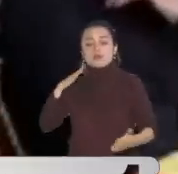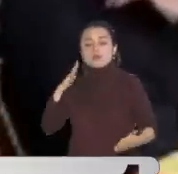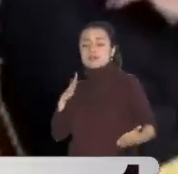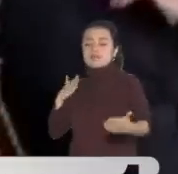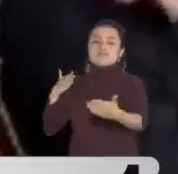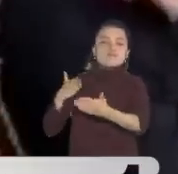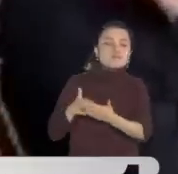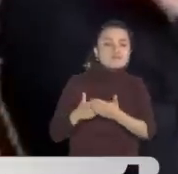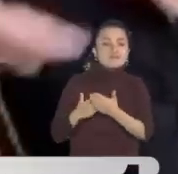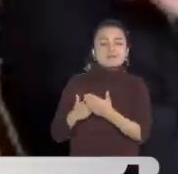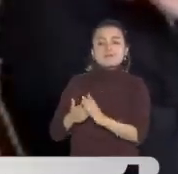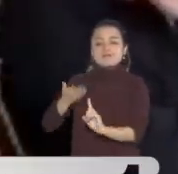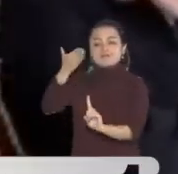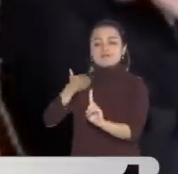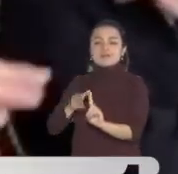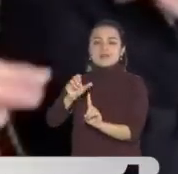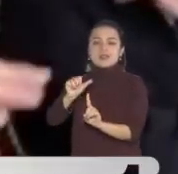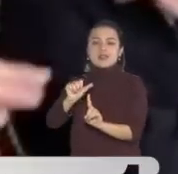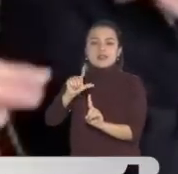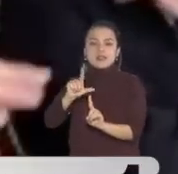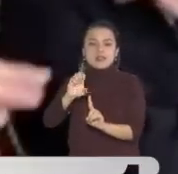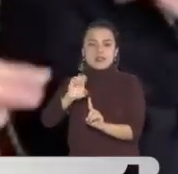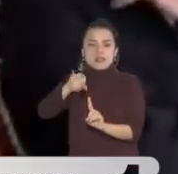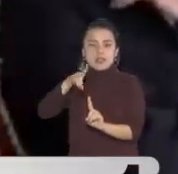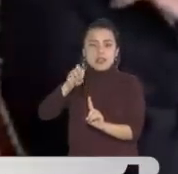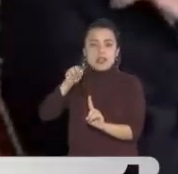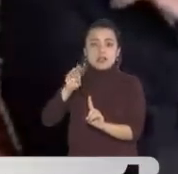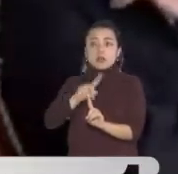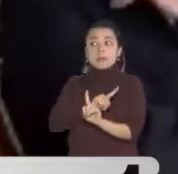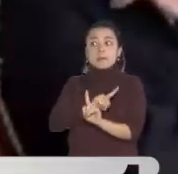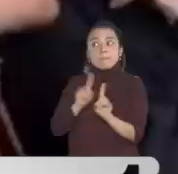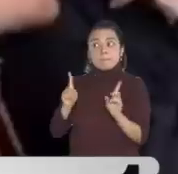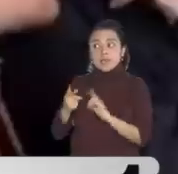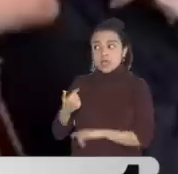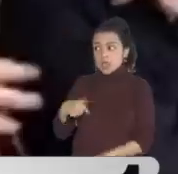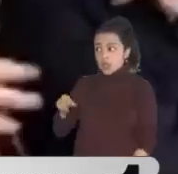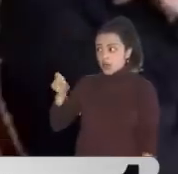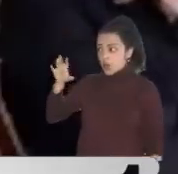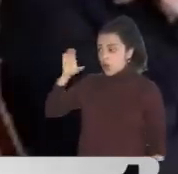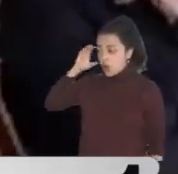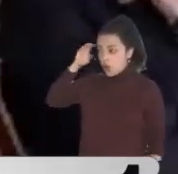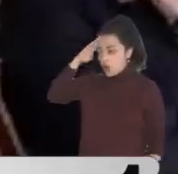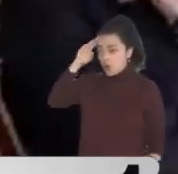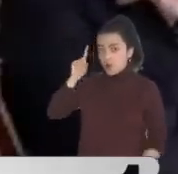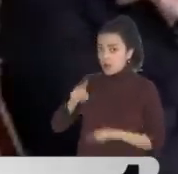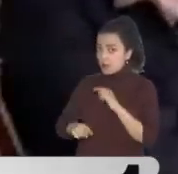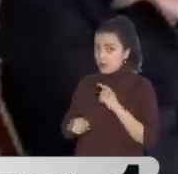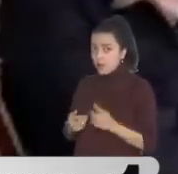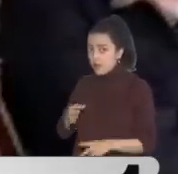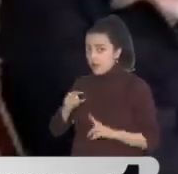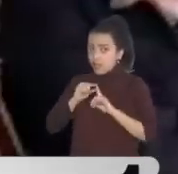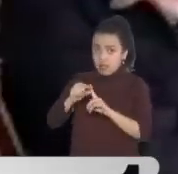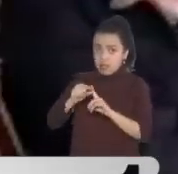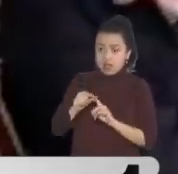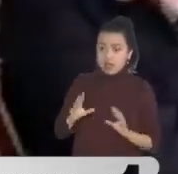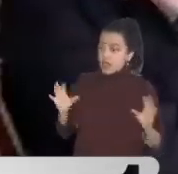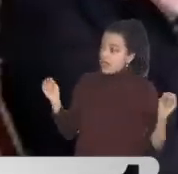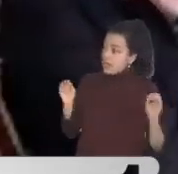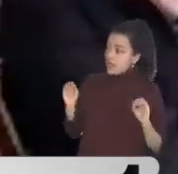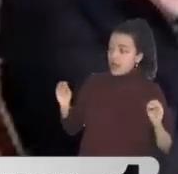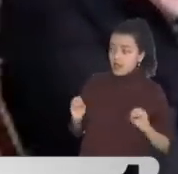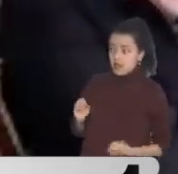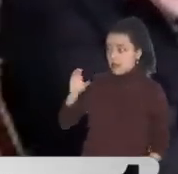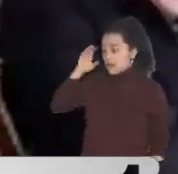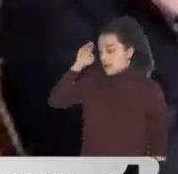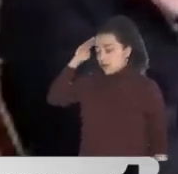dije hace 15 días, no puede ser Petro el que lo ataque. Decía Vinicius que es una señora de calidad que nadie la puede tratar mal. Pues no la voy a tratar